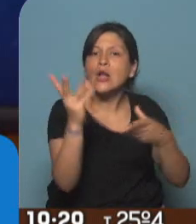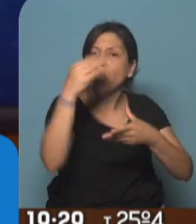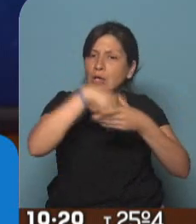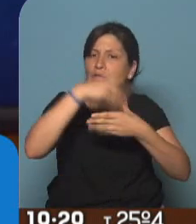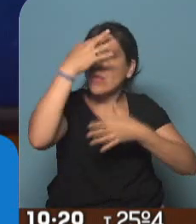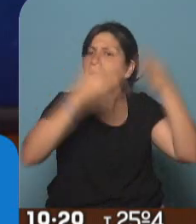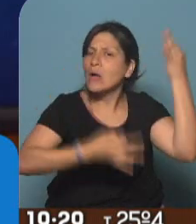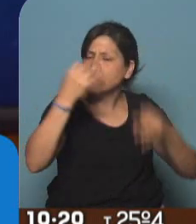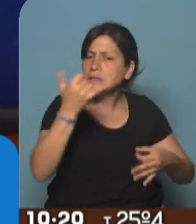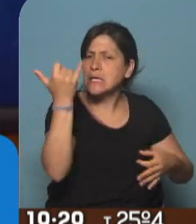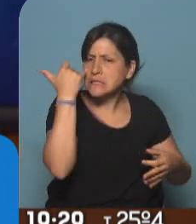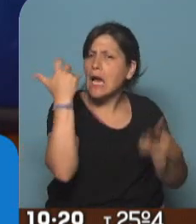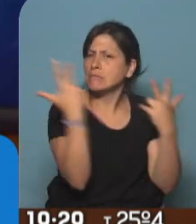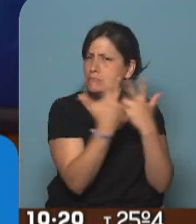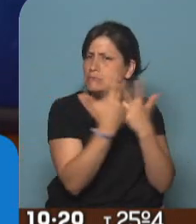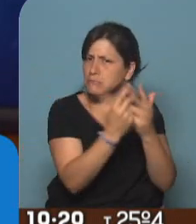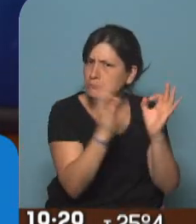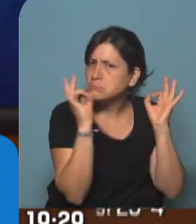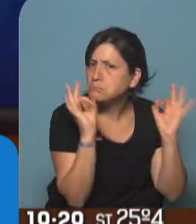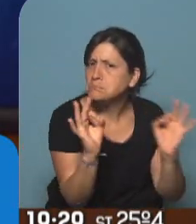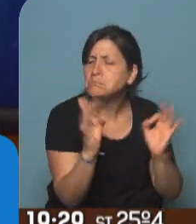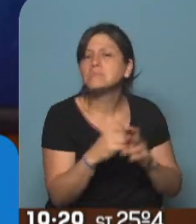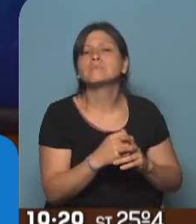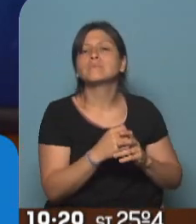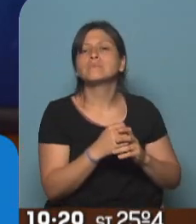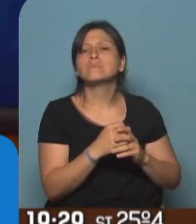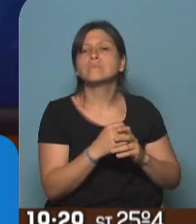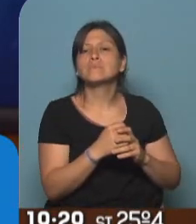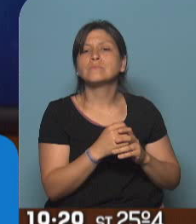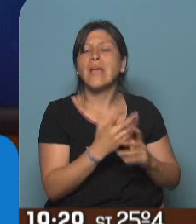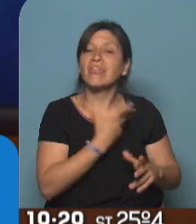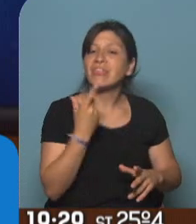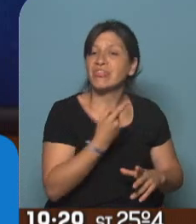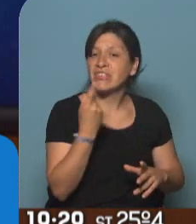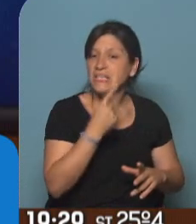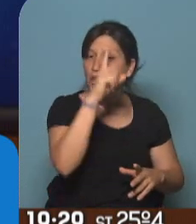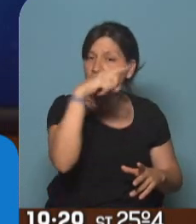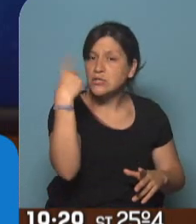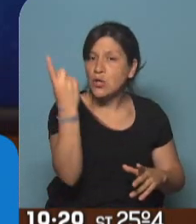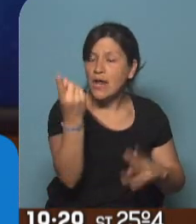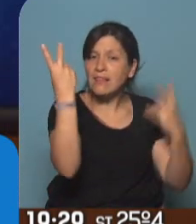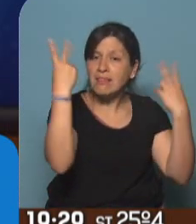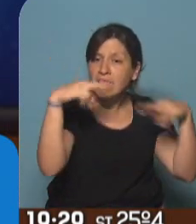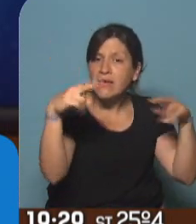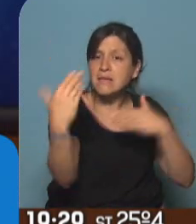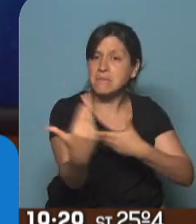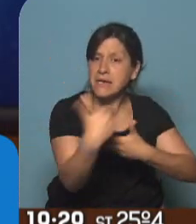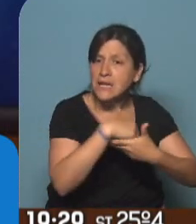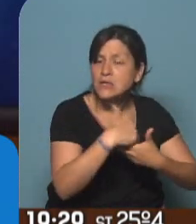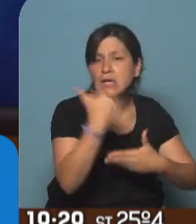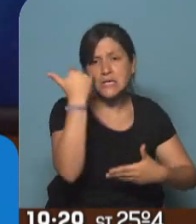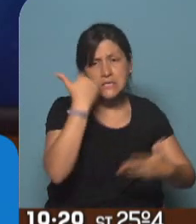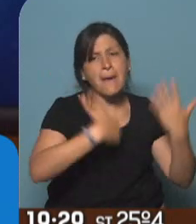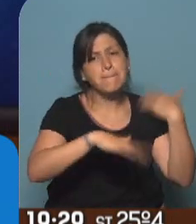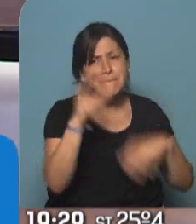justicia y se ha procedido en la dirección nacional de migraciones ha procedido a ser más eficiente y